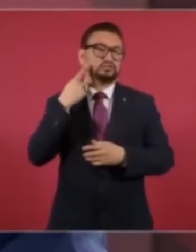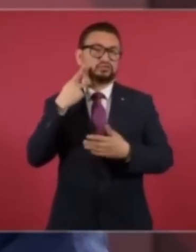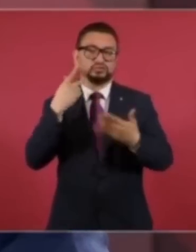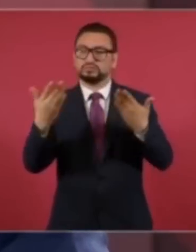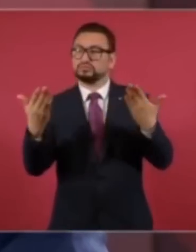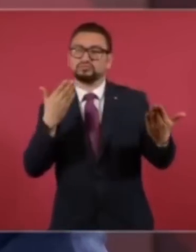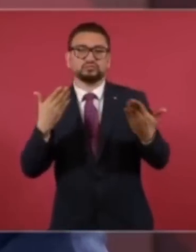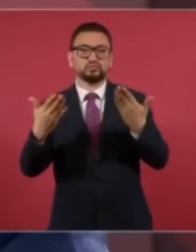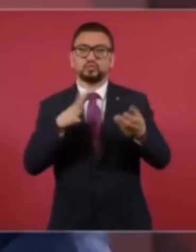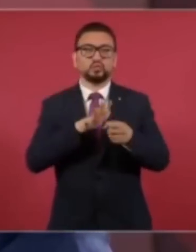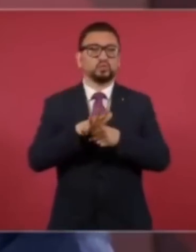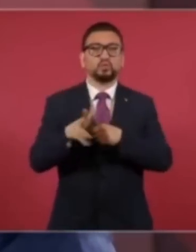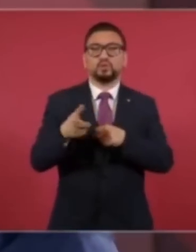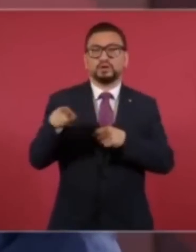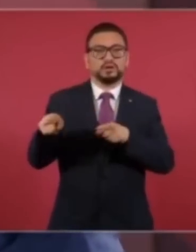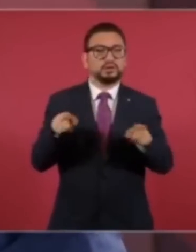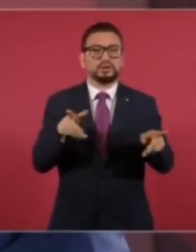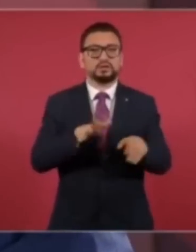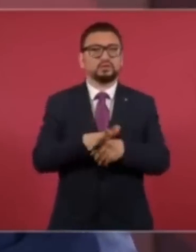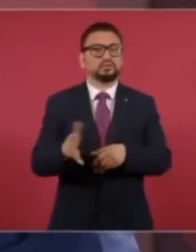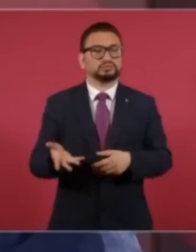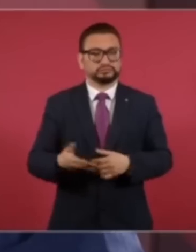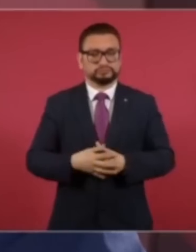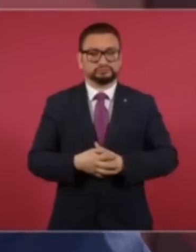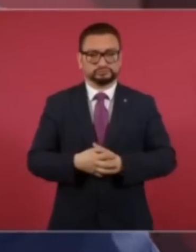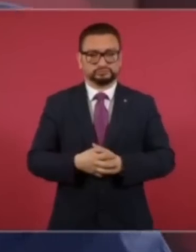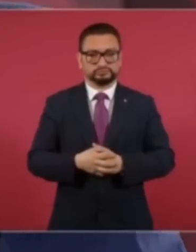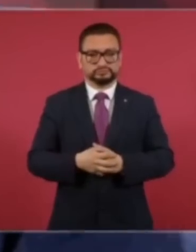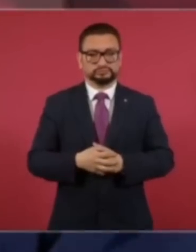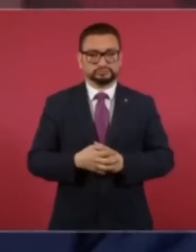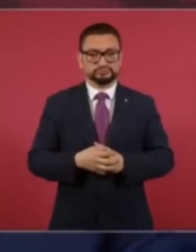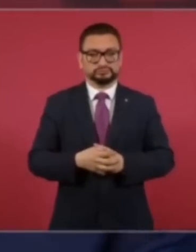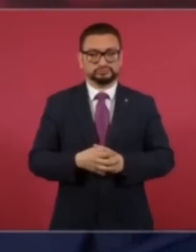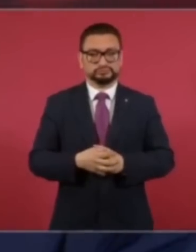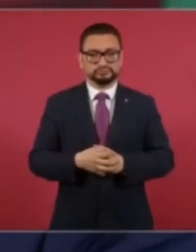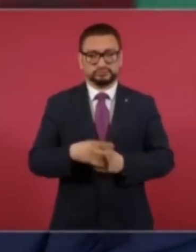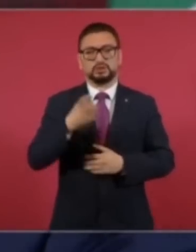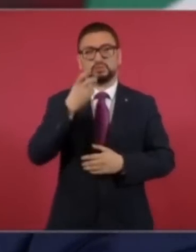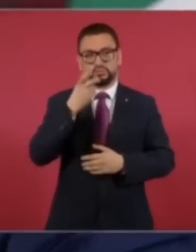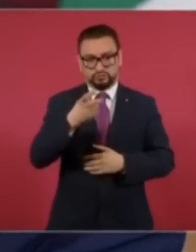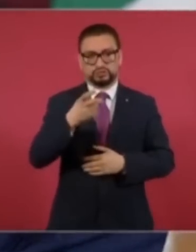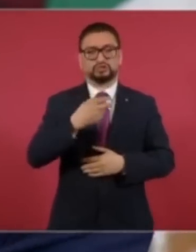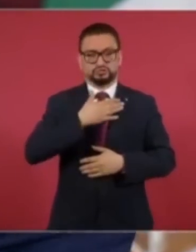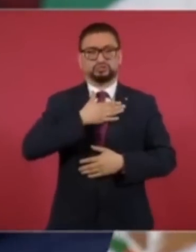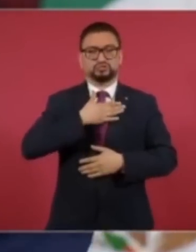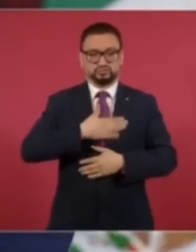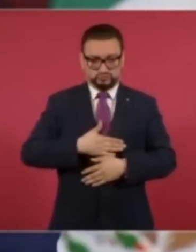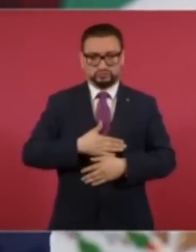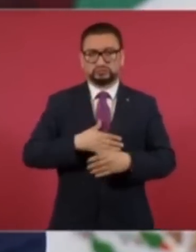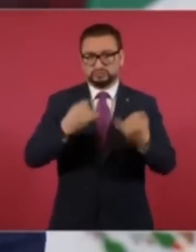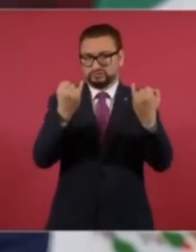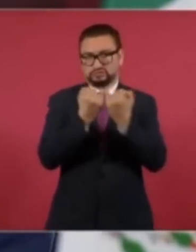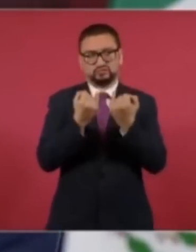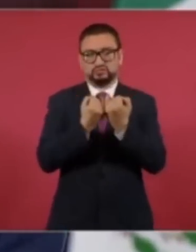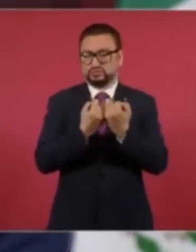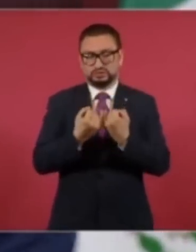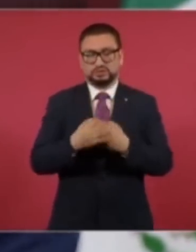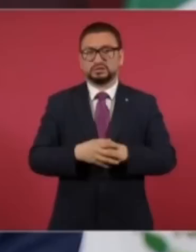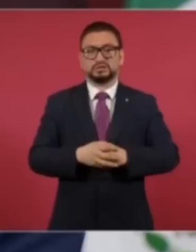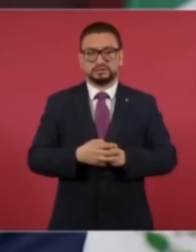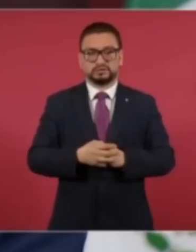entre inconvenientes. Presidente. Y es justicia también,